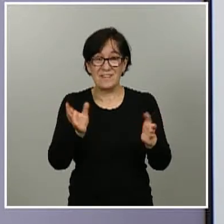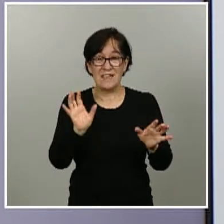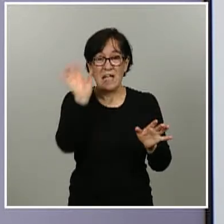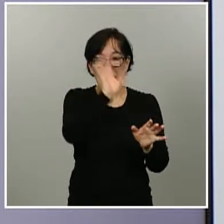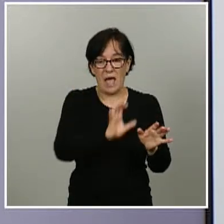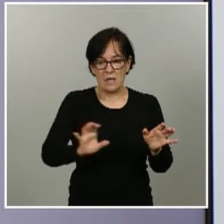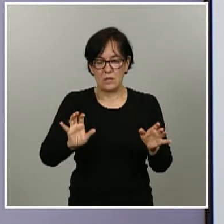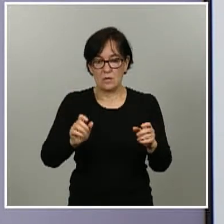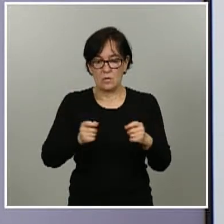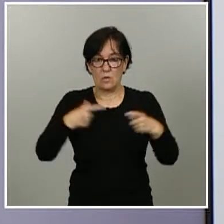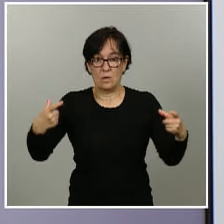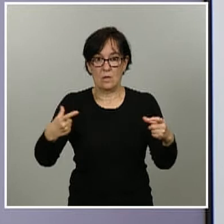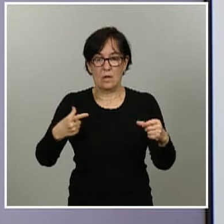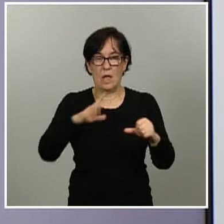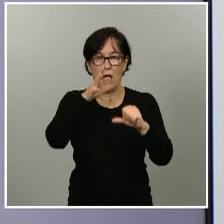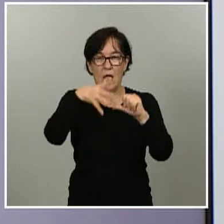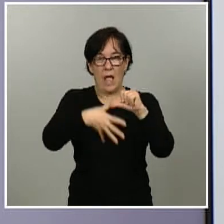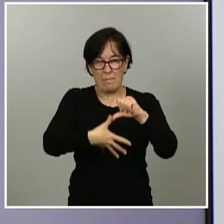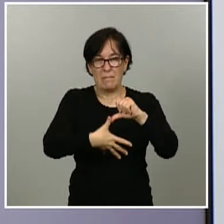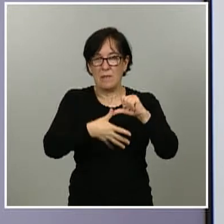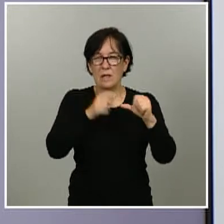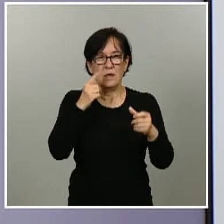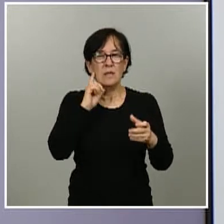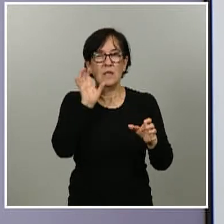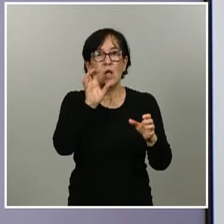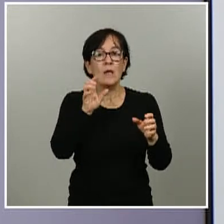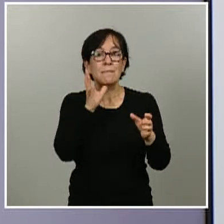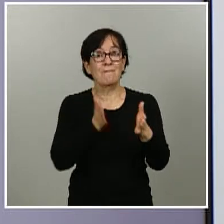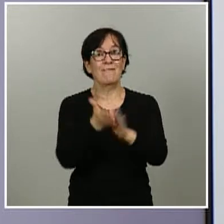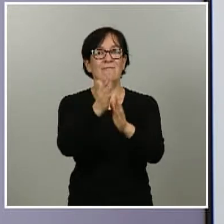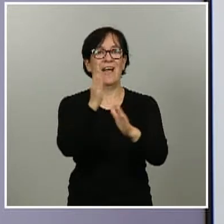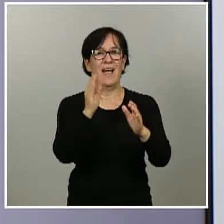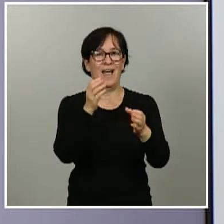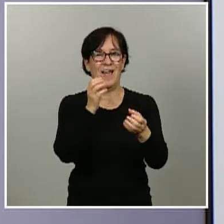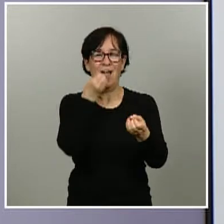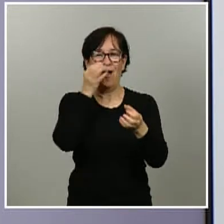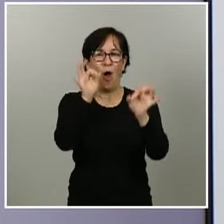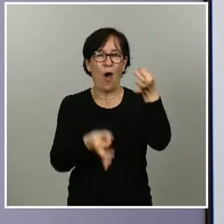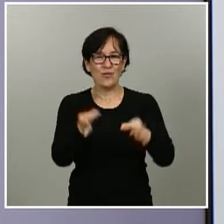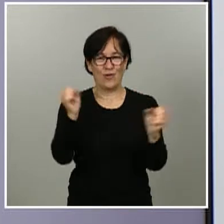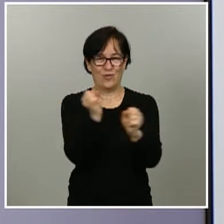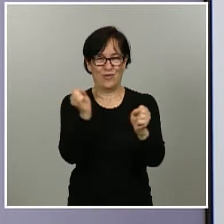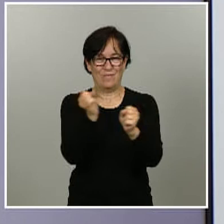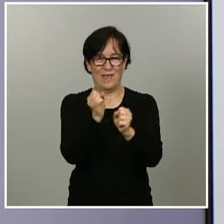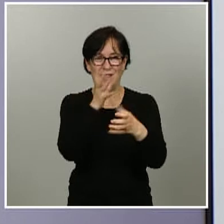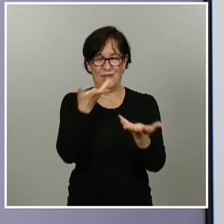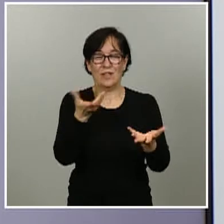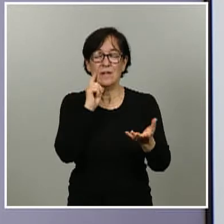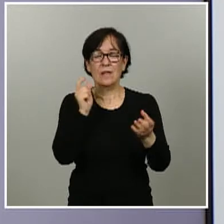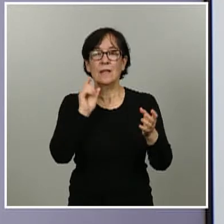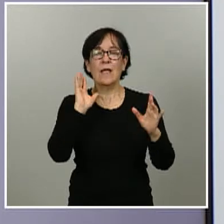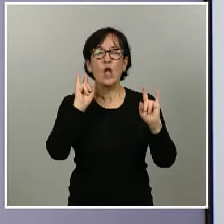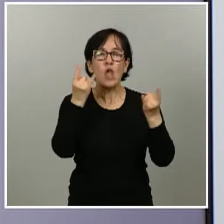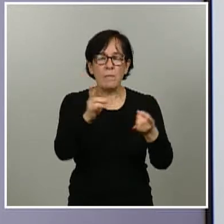en América del Sur son países que van hacia su otoño-invierno, y en los países tropicales hay cierta variabilidad tanto de clima, más